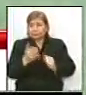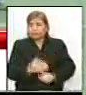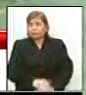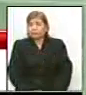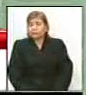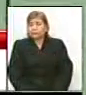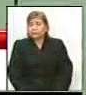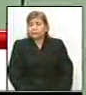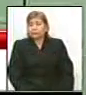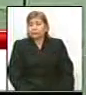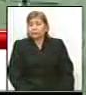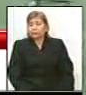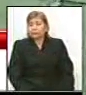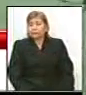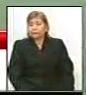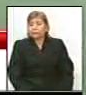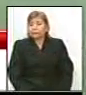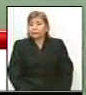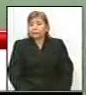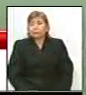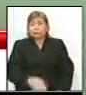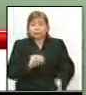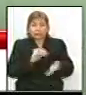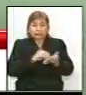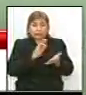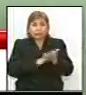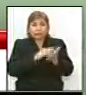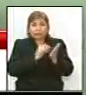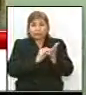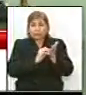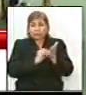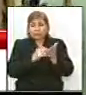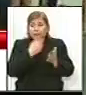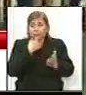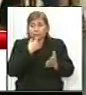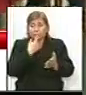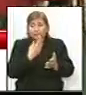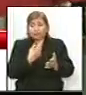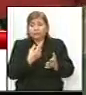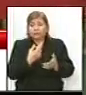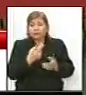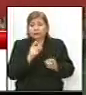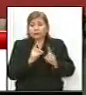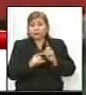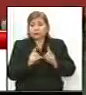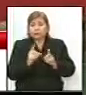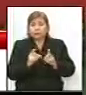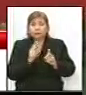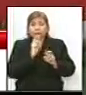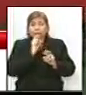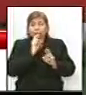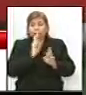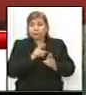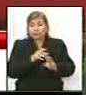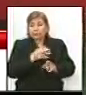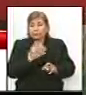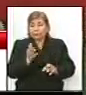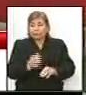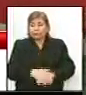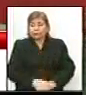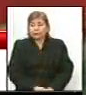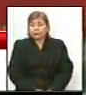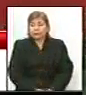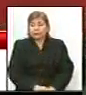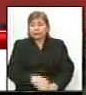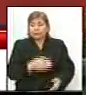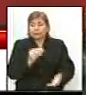Van mientras están tomando nota, al final nos van a dar algunas respuestas, hermanos. Vamos